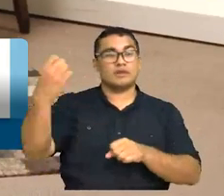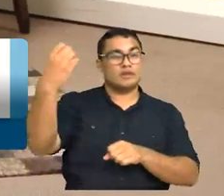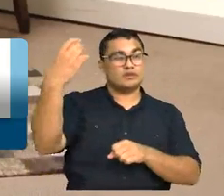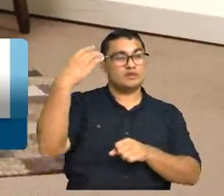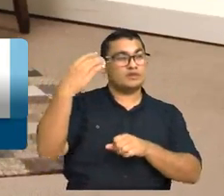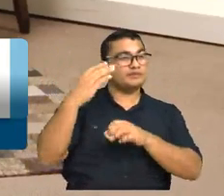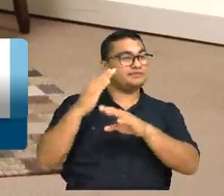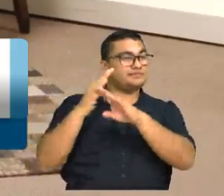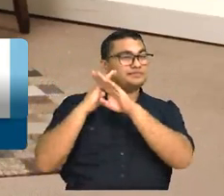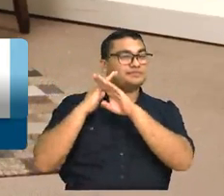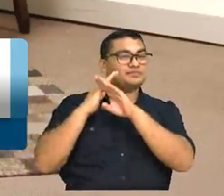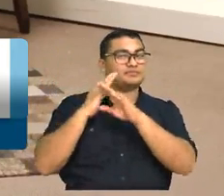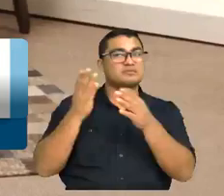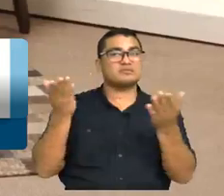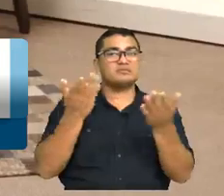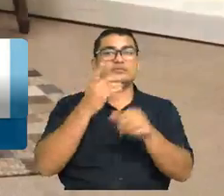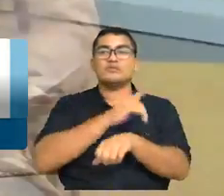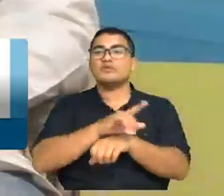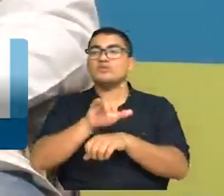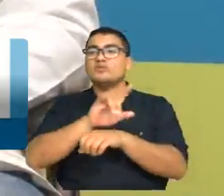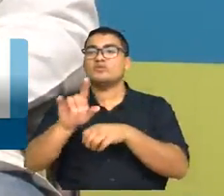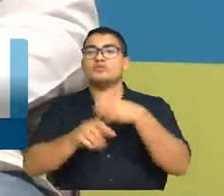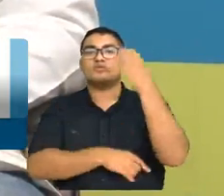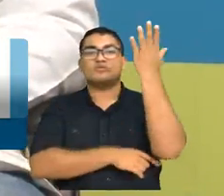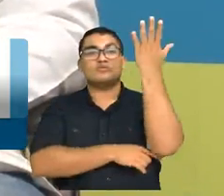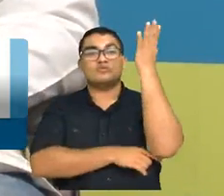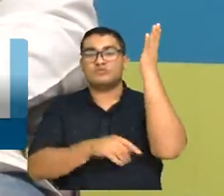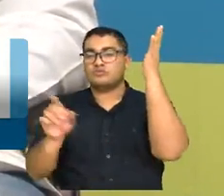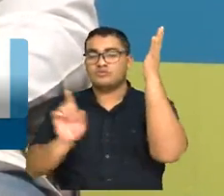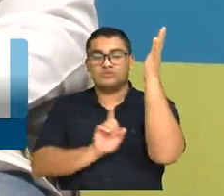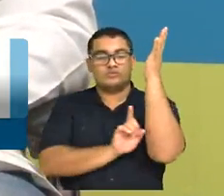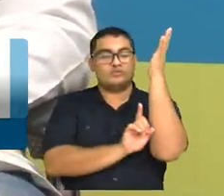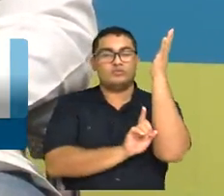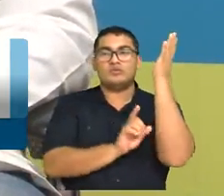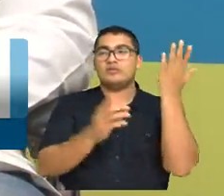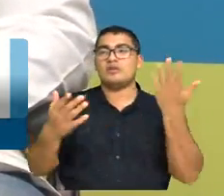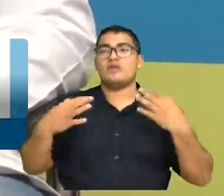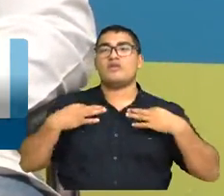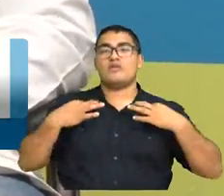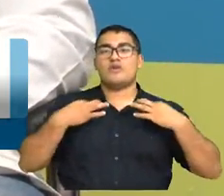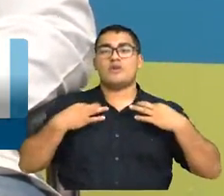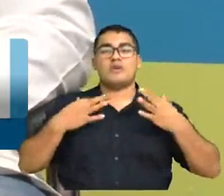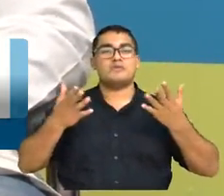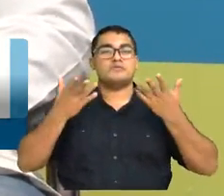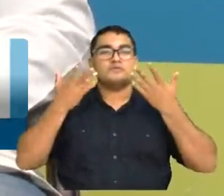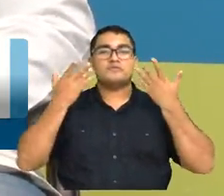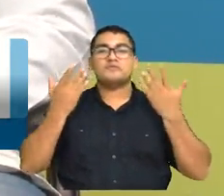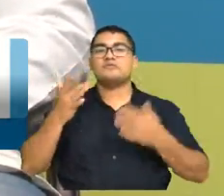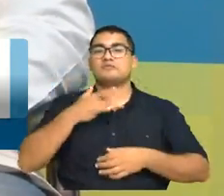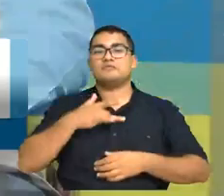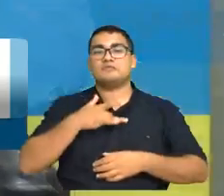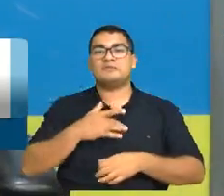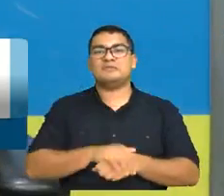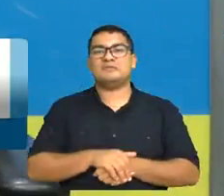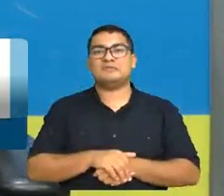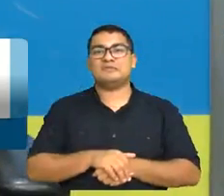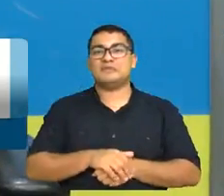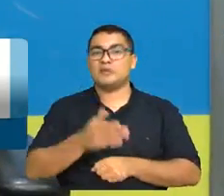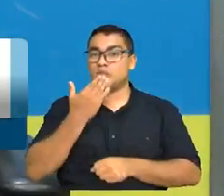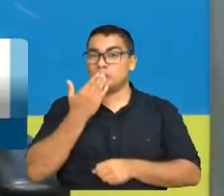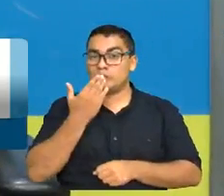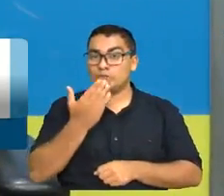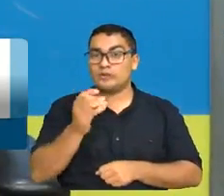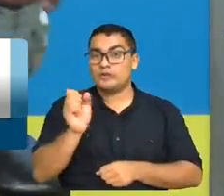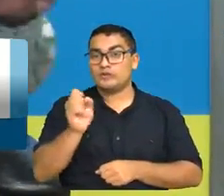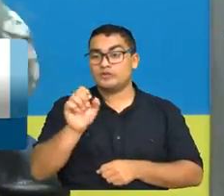sobre el organismo, buscar la sombra. Dar la sombrita. Y andar ropa cómoda y necesaria nada más. Es bueno beber suero de vez en